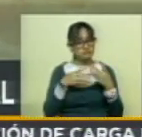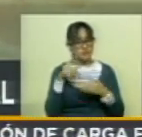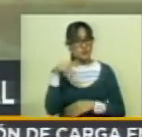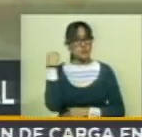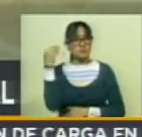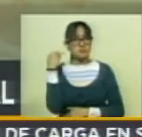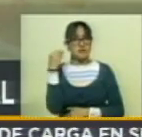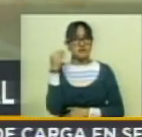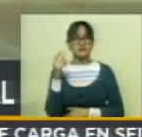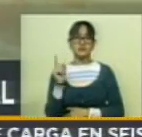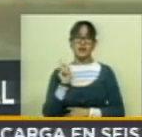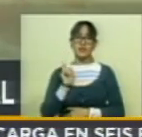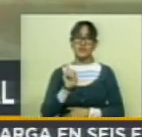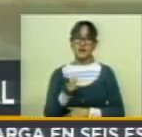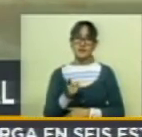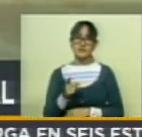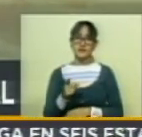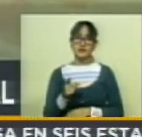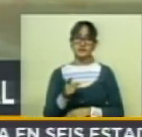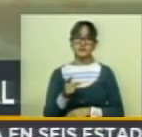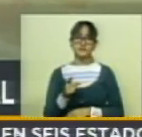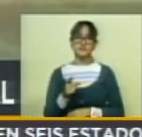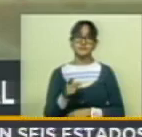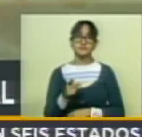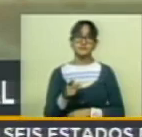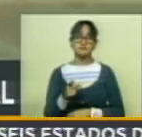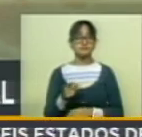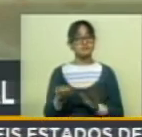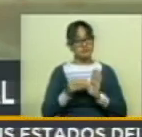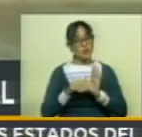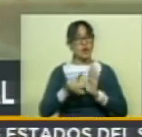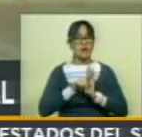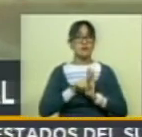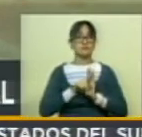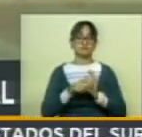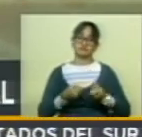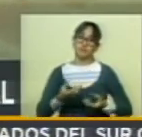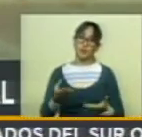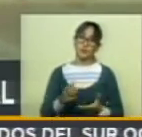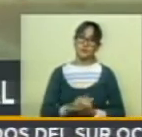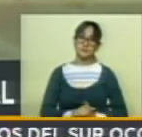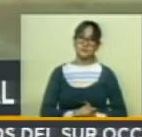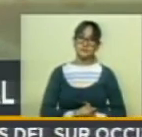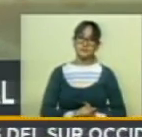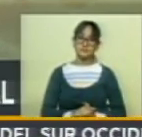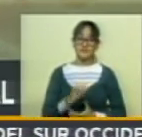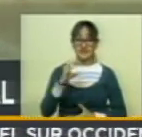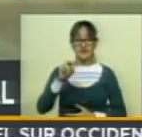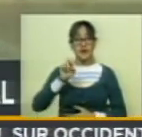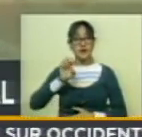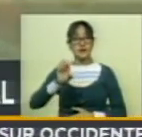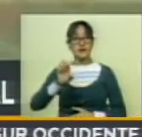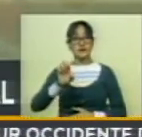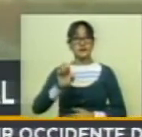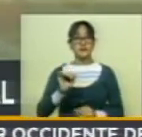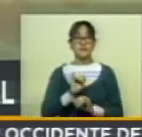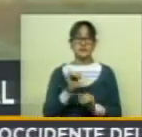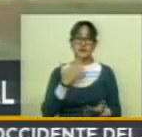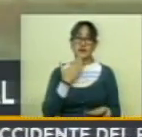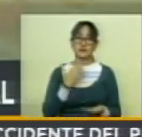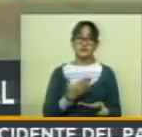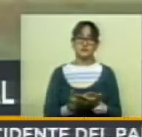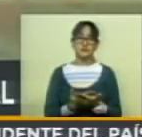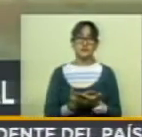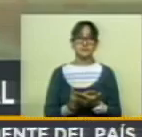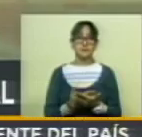consideremos que debemos aplicar la ley, se las vamos a aplicar. El Consejo Nacional Electoral. Gracias. Escuchamos